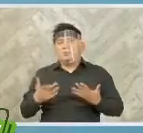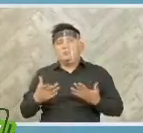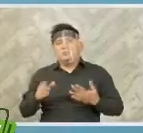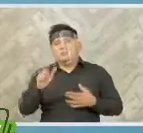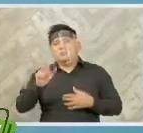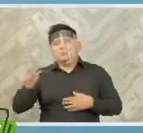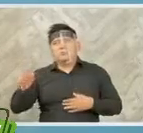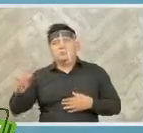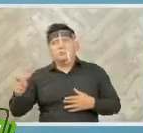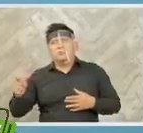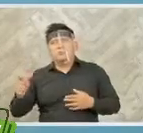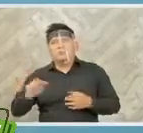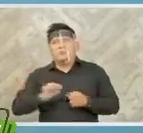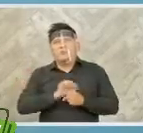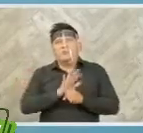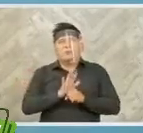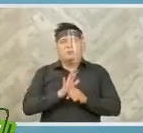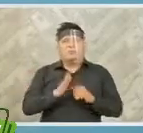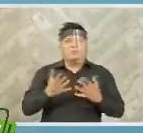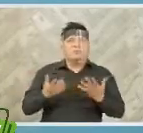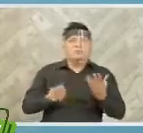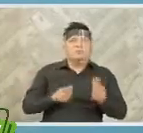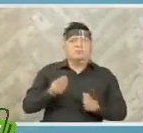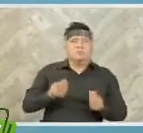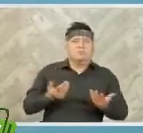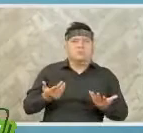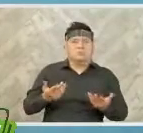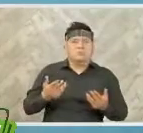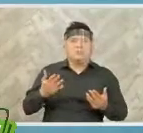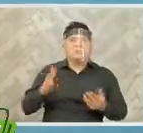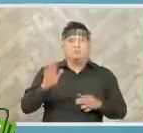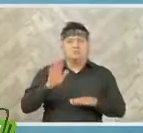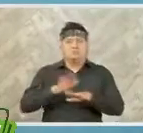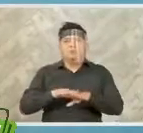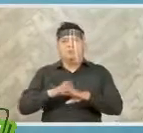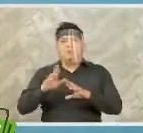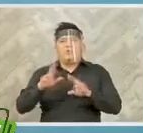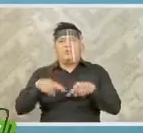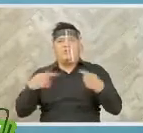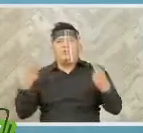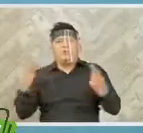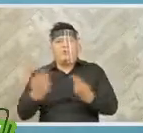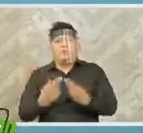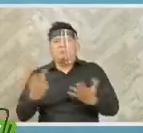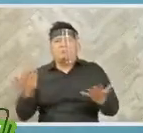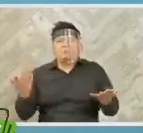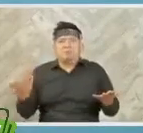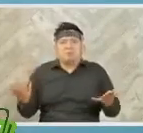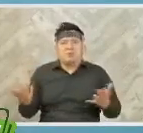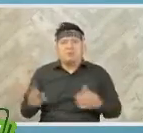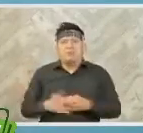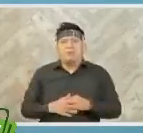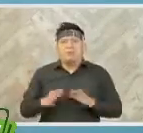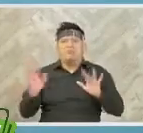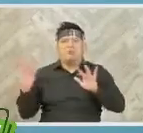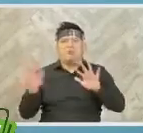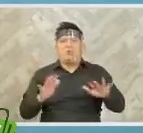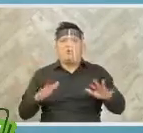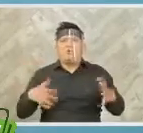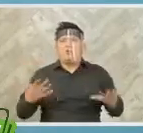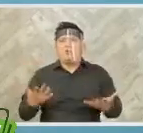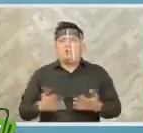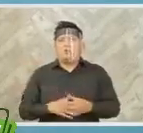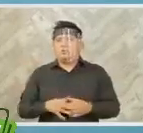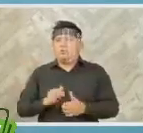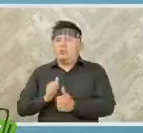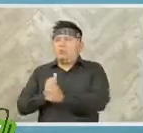había una pandemia o si hay una pandemia? Las reuniones estaban prohibidas, las aglomeraciones mucho más. Entonces, ¿cómo hicieron